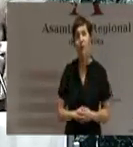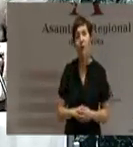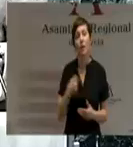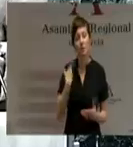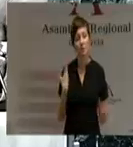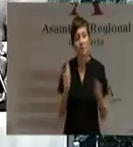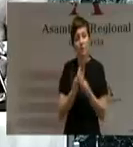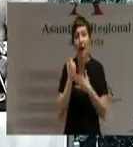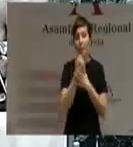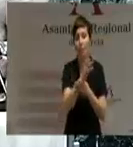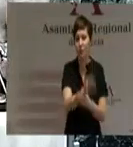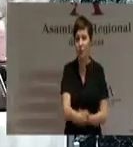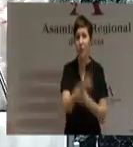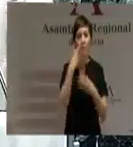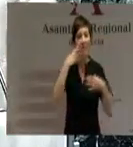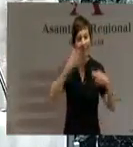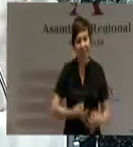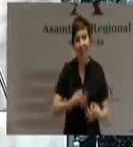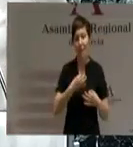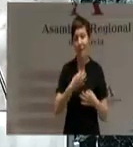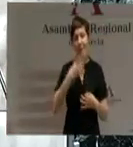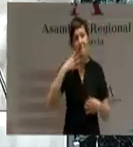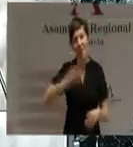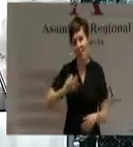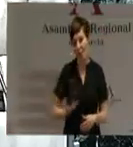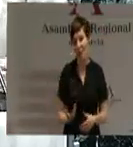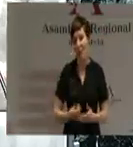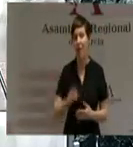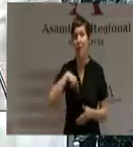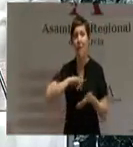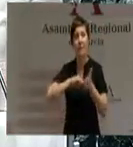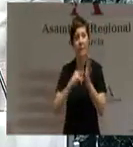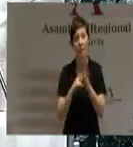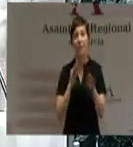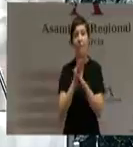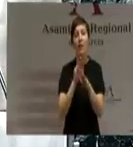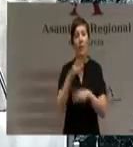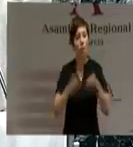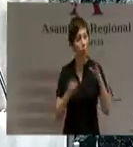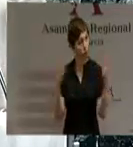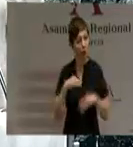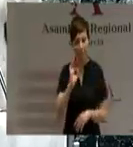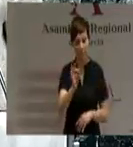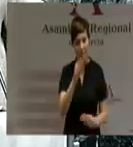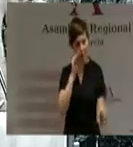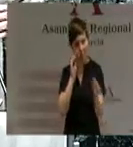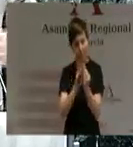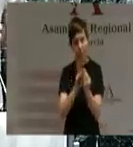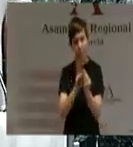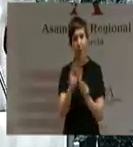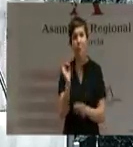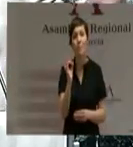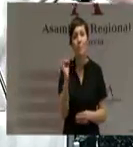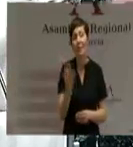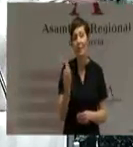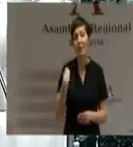verdad. No tenemos un sistema de financiación justo, efectivamente. Pero debería de haber escuchado usted a los expertos